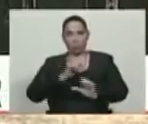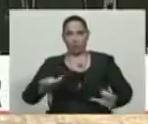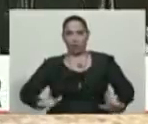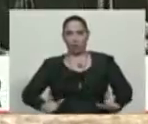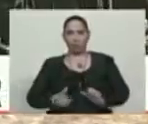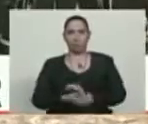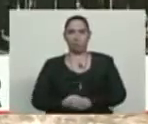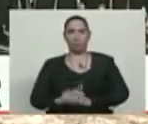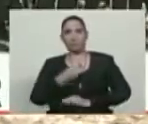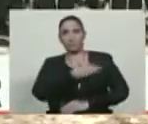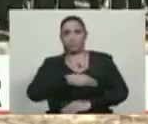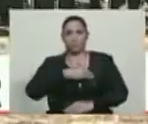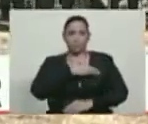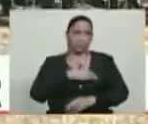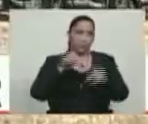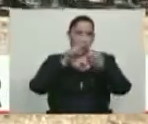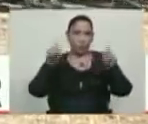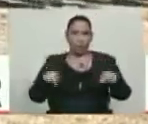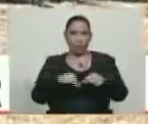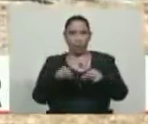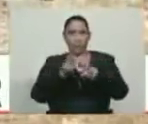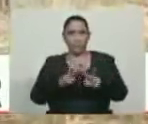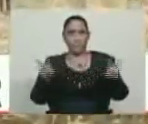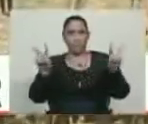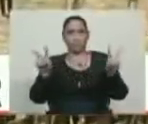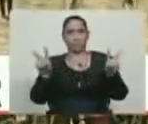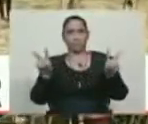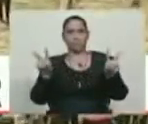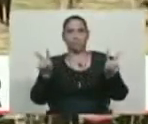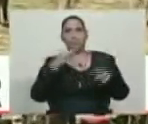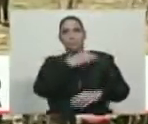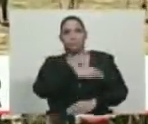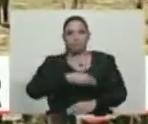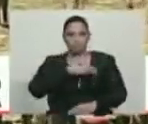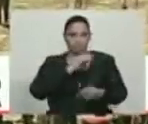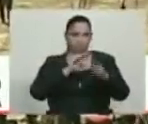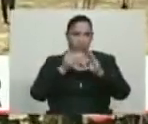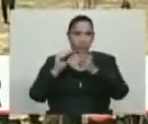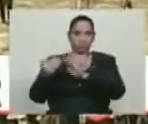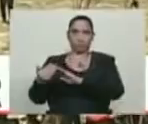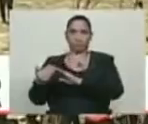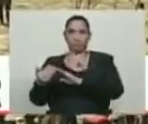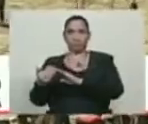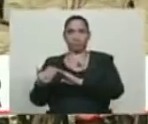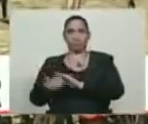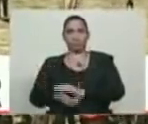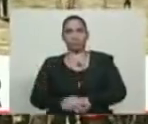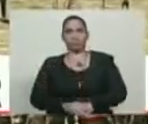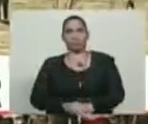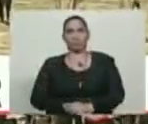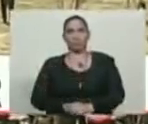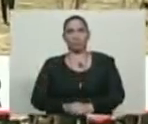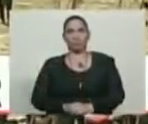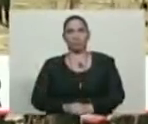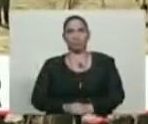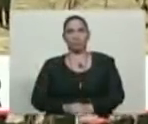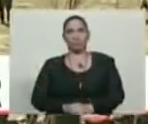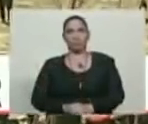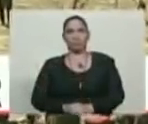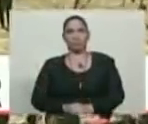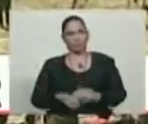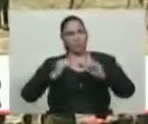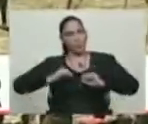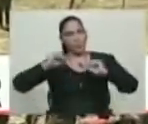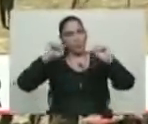en la misión Cuadrante de Paz, con la visión comunera, comunal, comunitaria. ¡Que viva